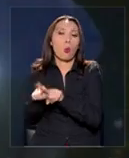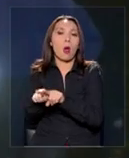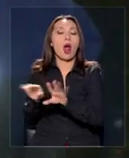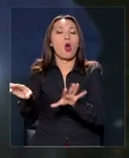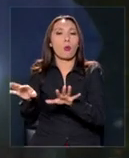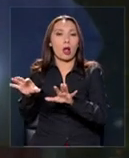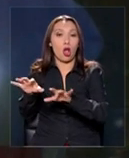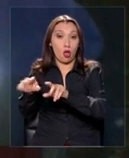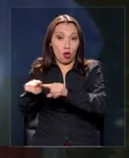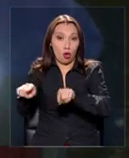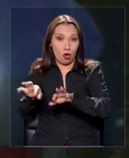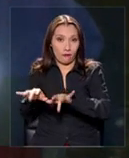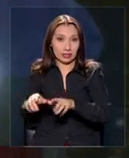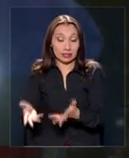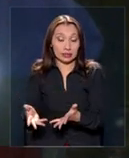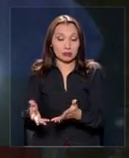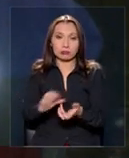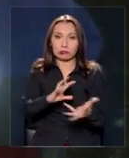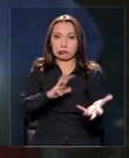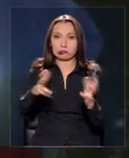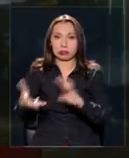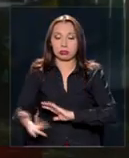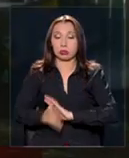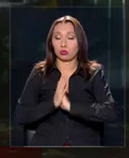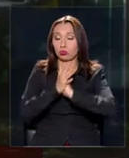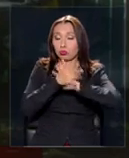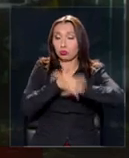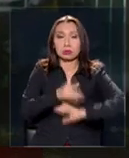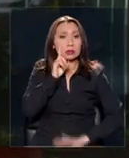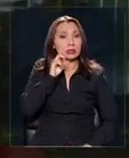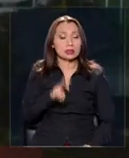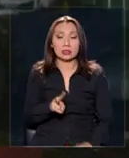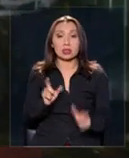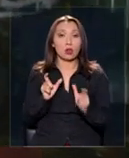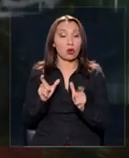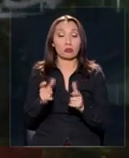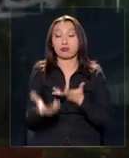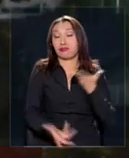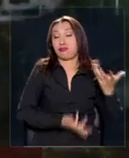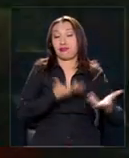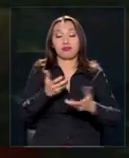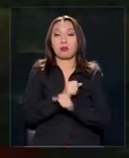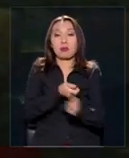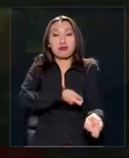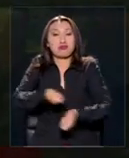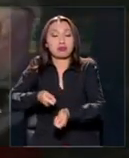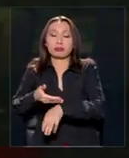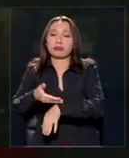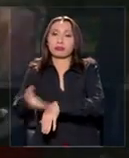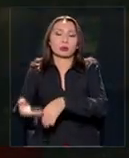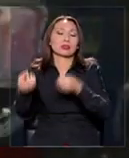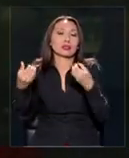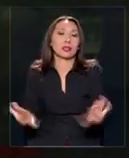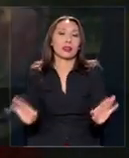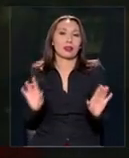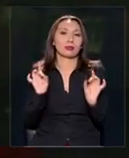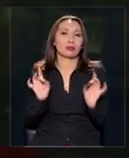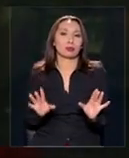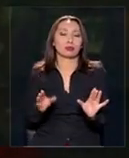también. Todo eso resultó destruido por las llamas, ya que estaban sin control cuando bomberos llegó al recinto. Y nos encontramos en el lugar